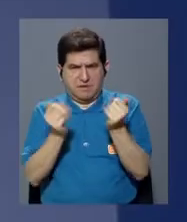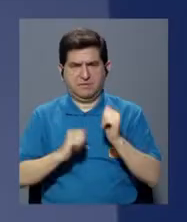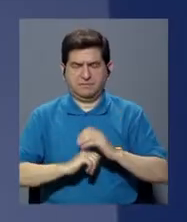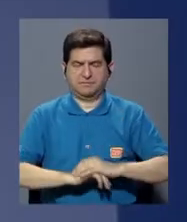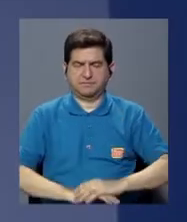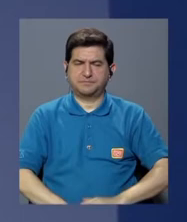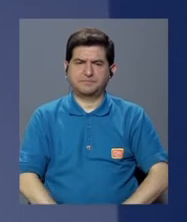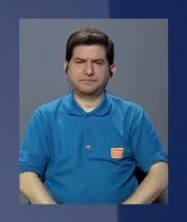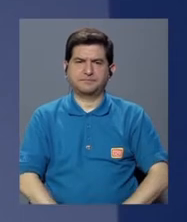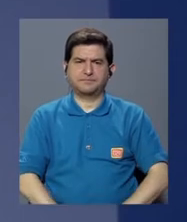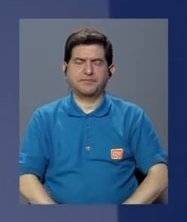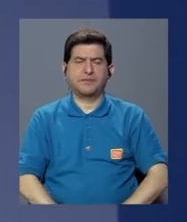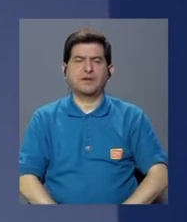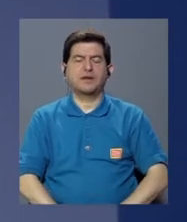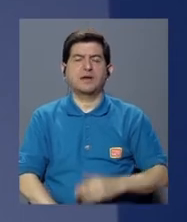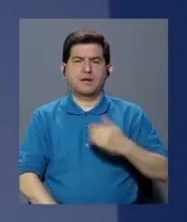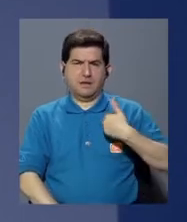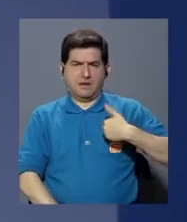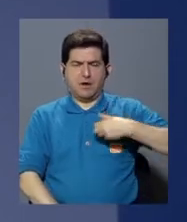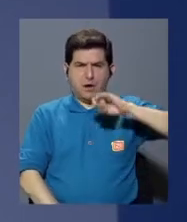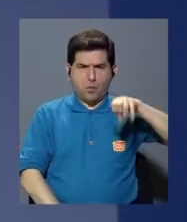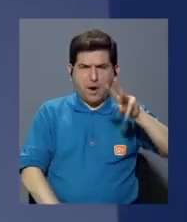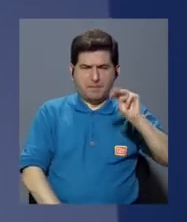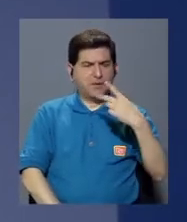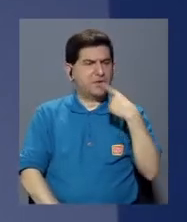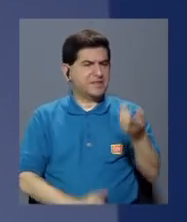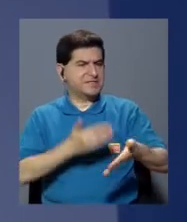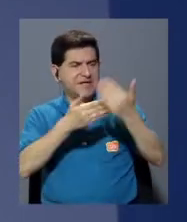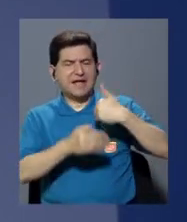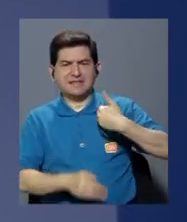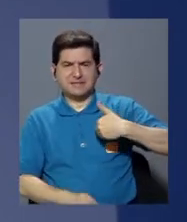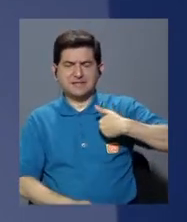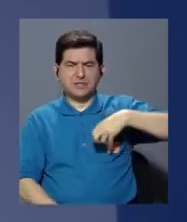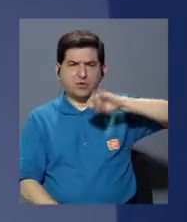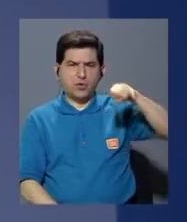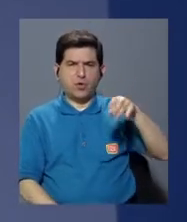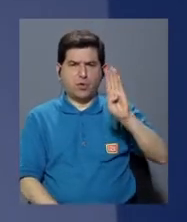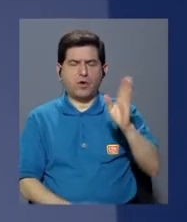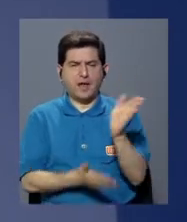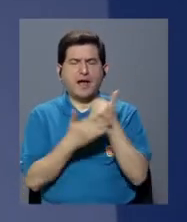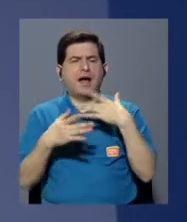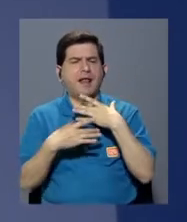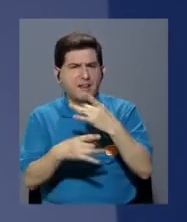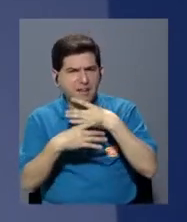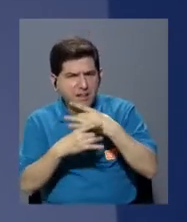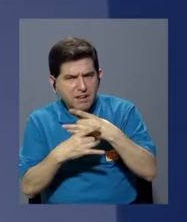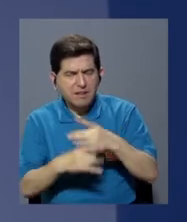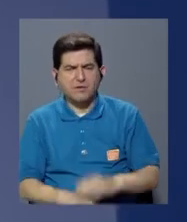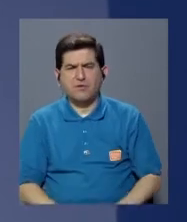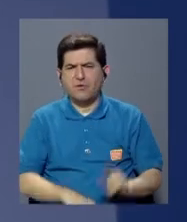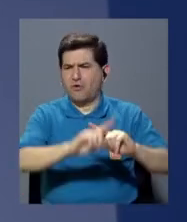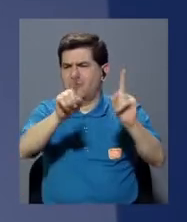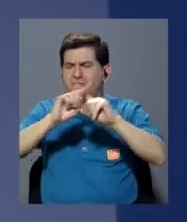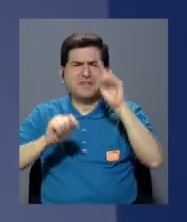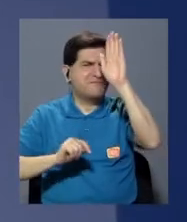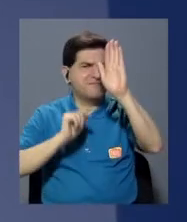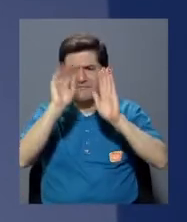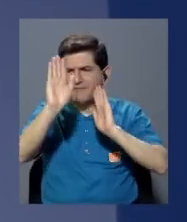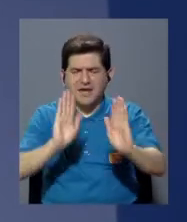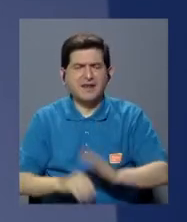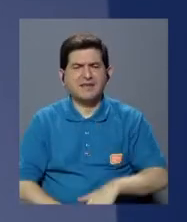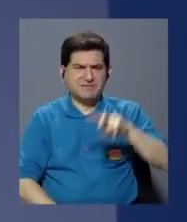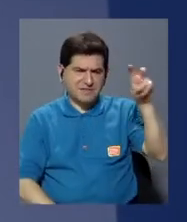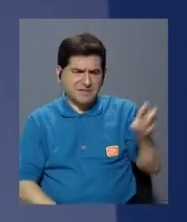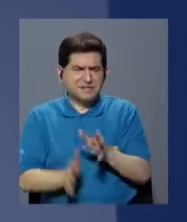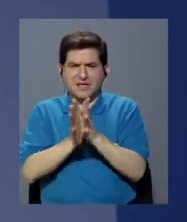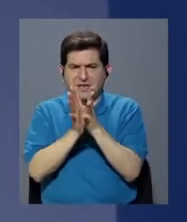específicamente. Don Juan Manuel, ahora planteaba don Jorge algo muy interesante, y es un montón de esquemas